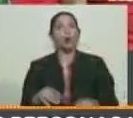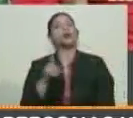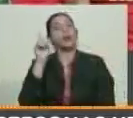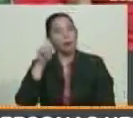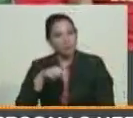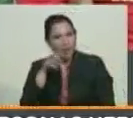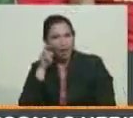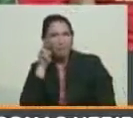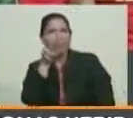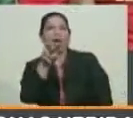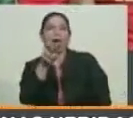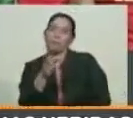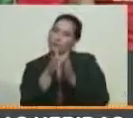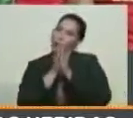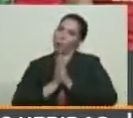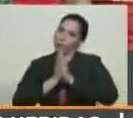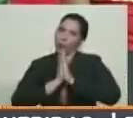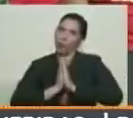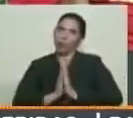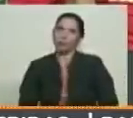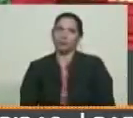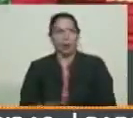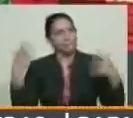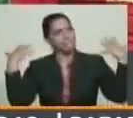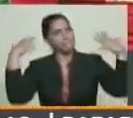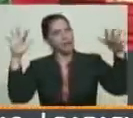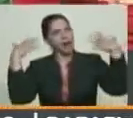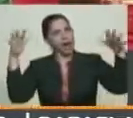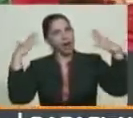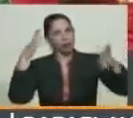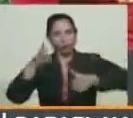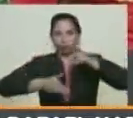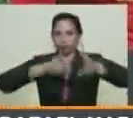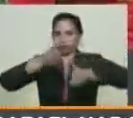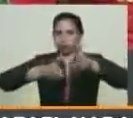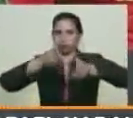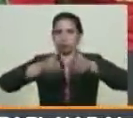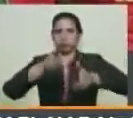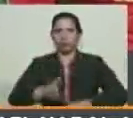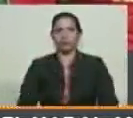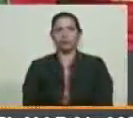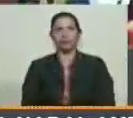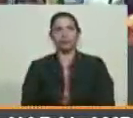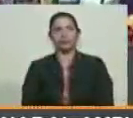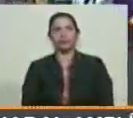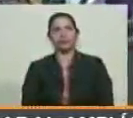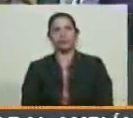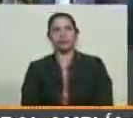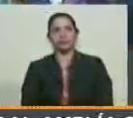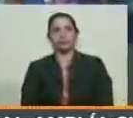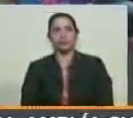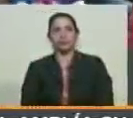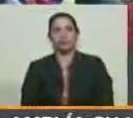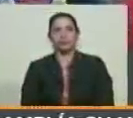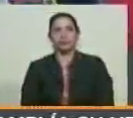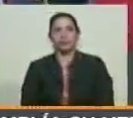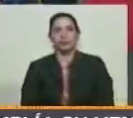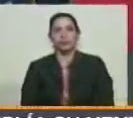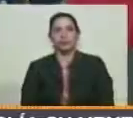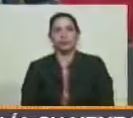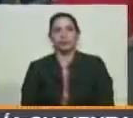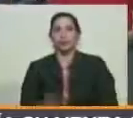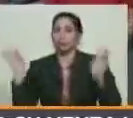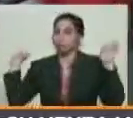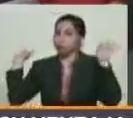ver, por favor. Gracias. Un aplauso para la gente del MEC que bajó la pancarta. Viene llegando